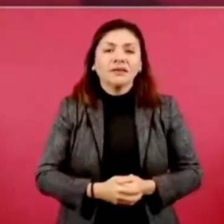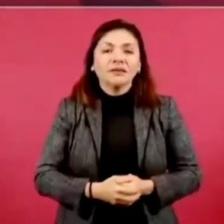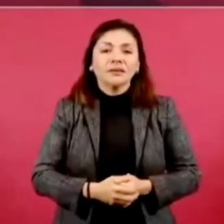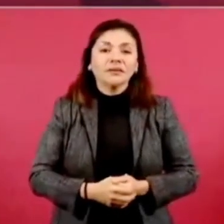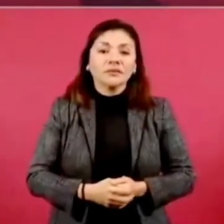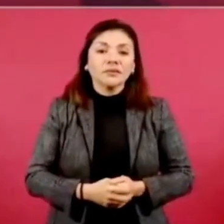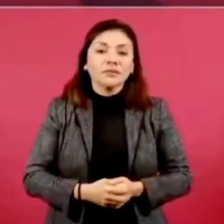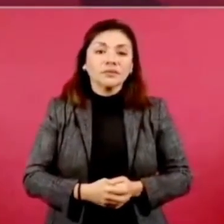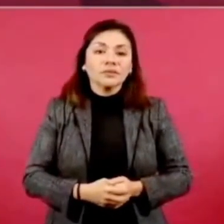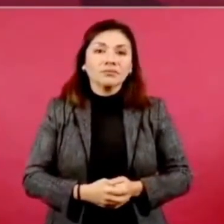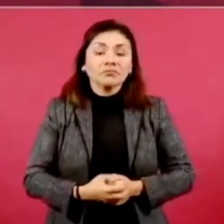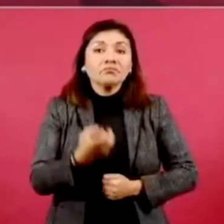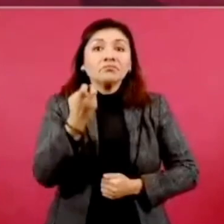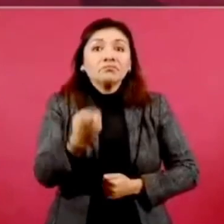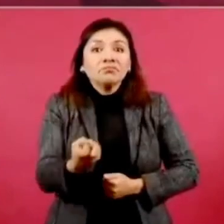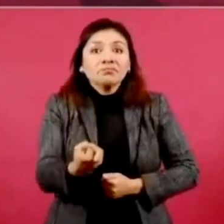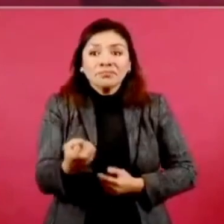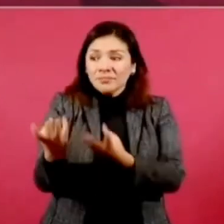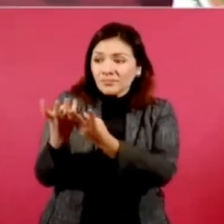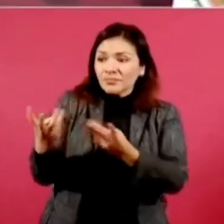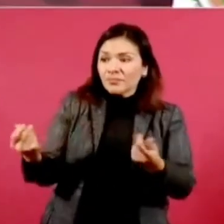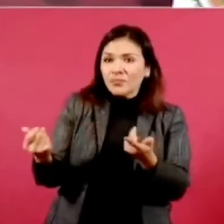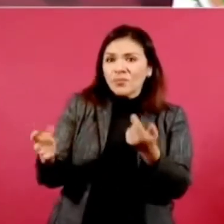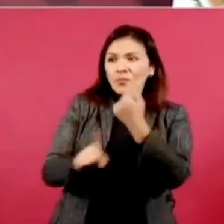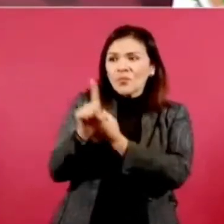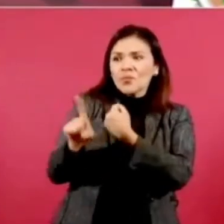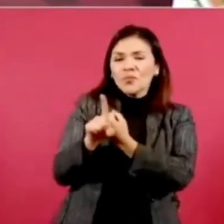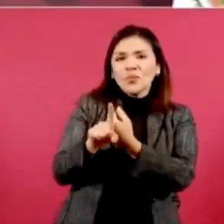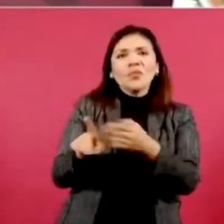Entonces, ¿cómo le hacemos